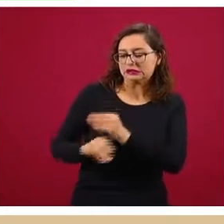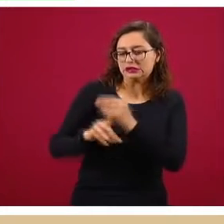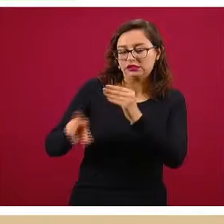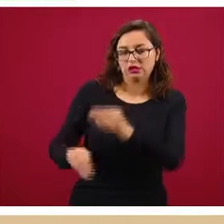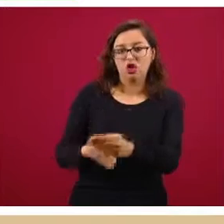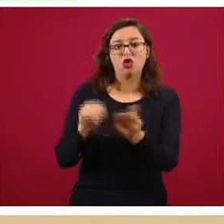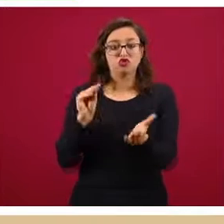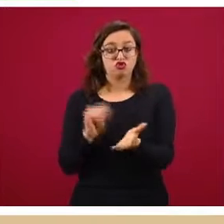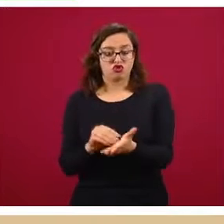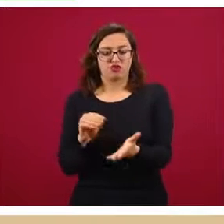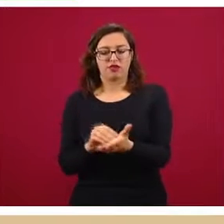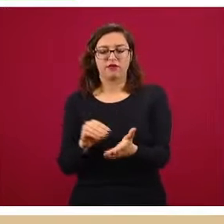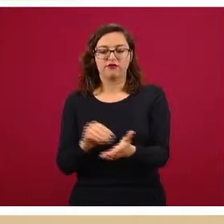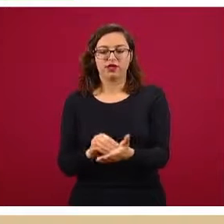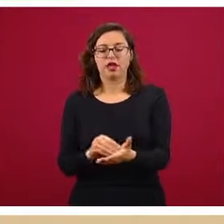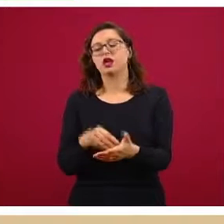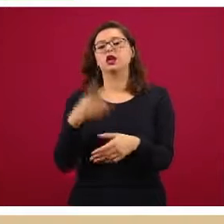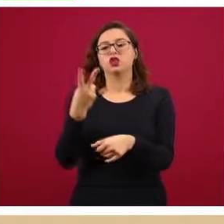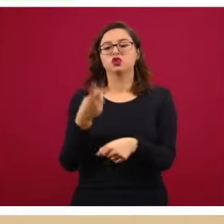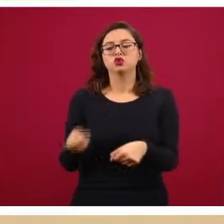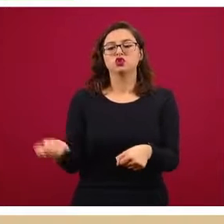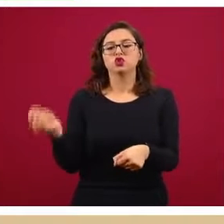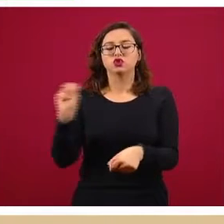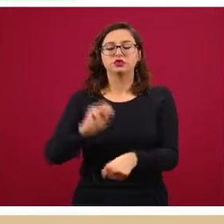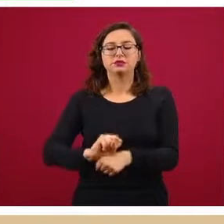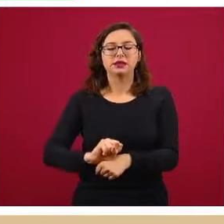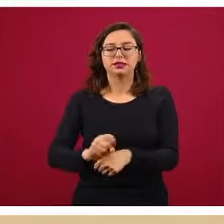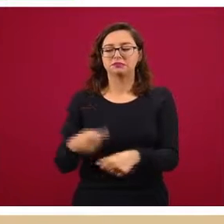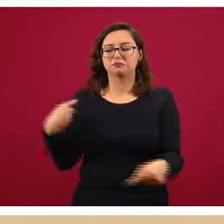y la confirmación de los